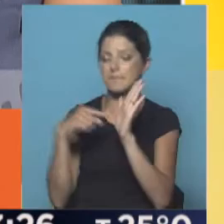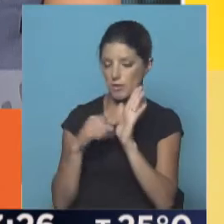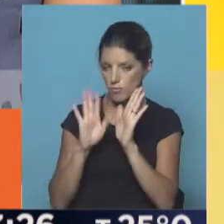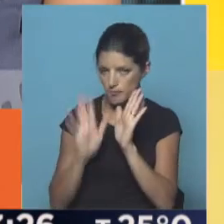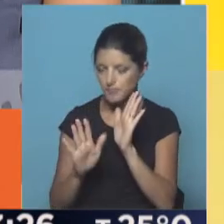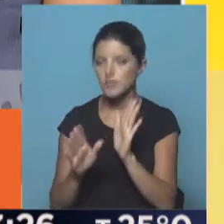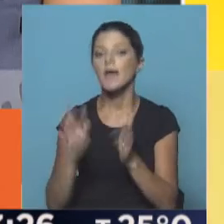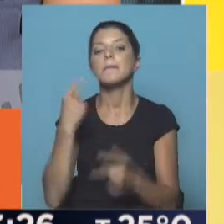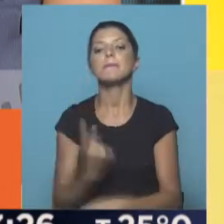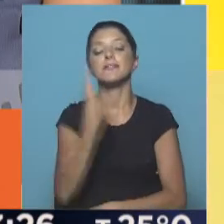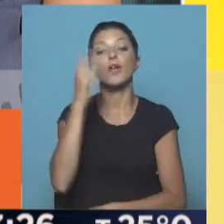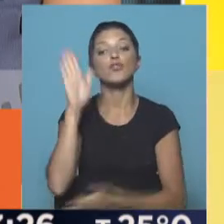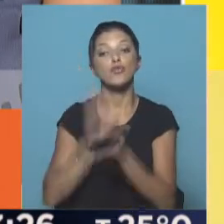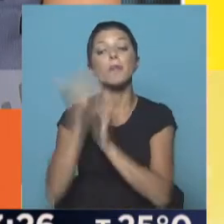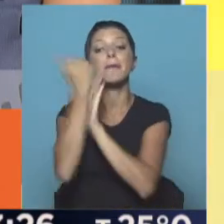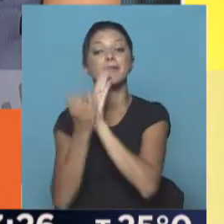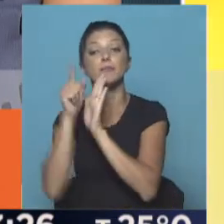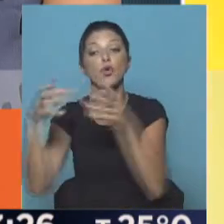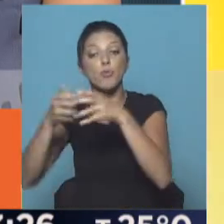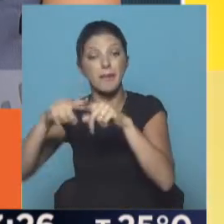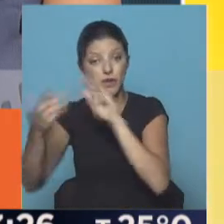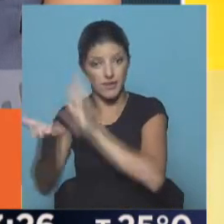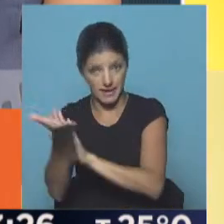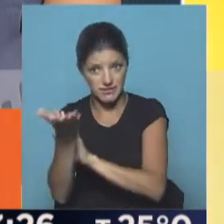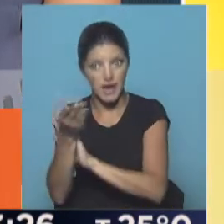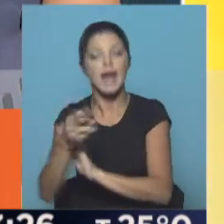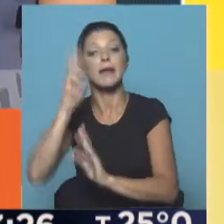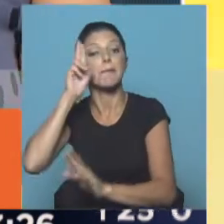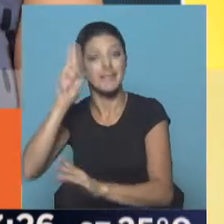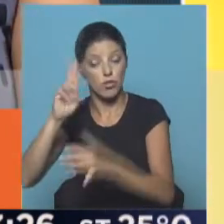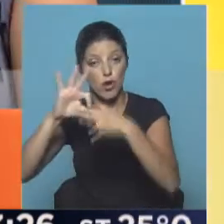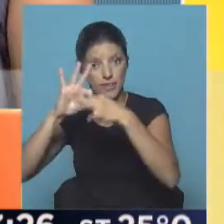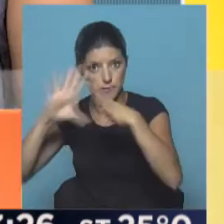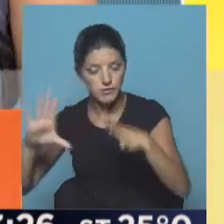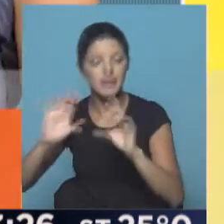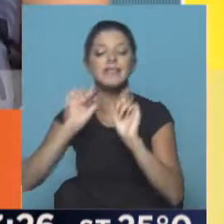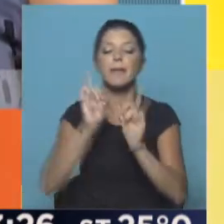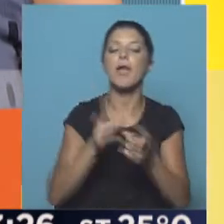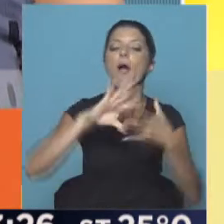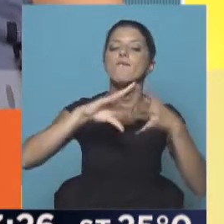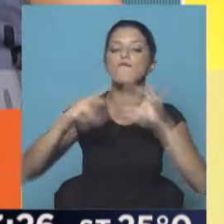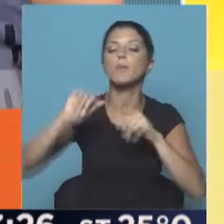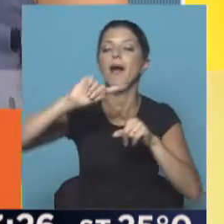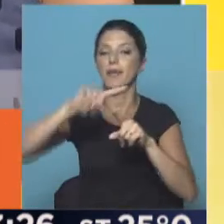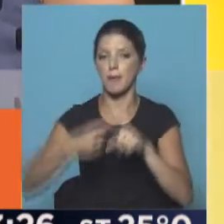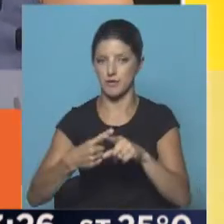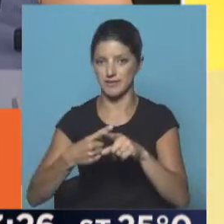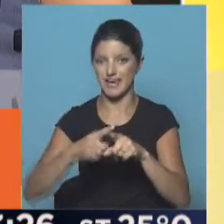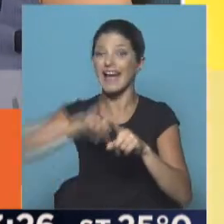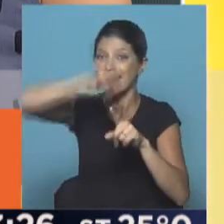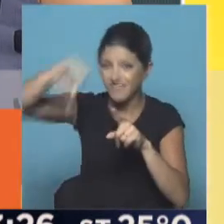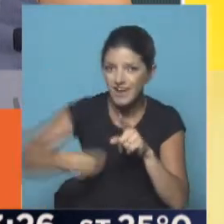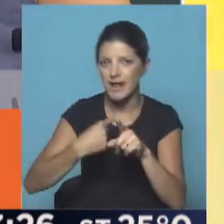principios de derecha dentro del orden democrático y formas de la política que ponen en crisis el